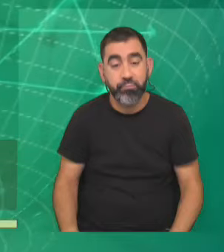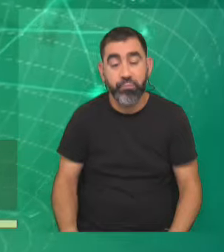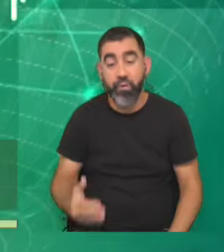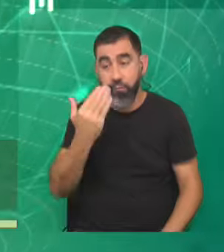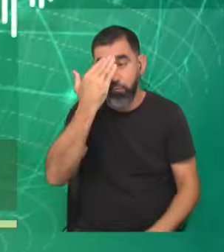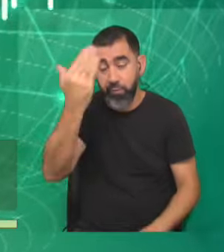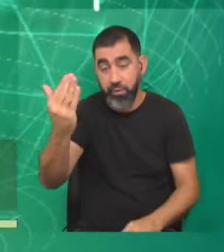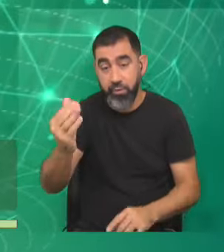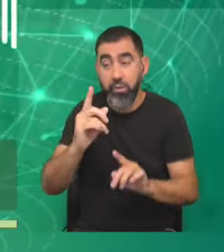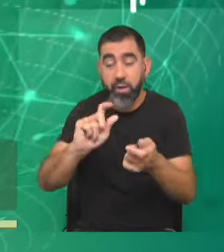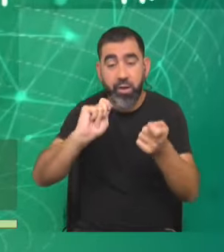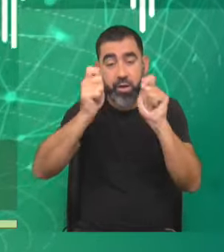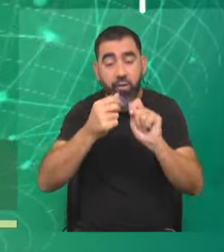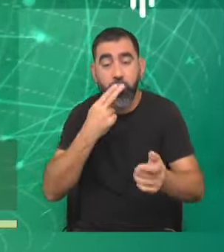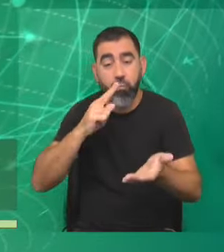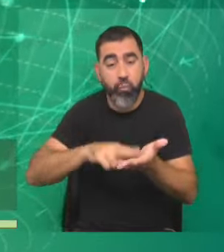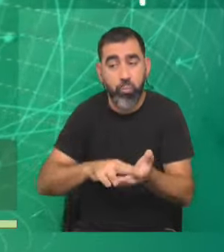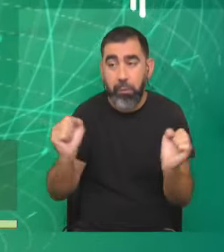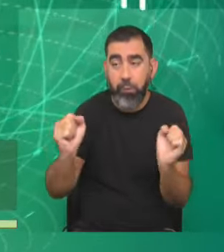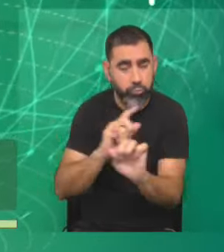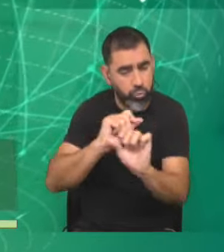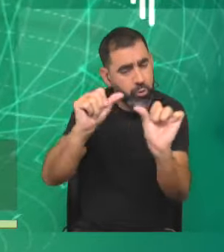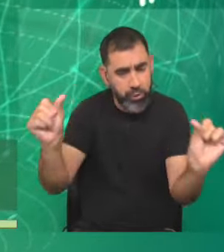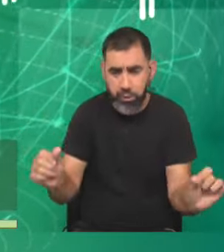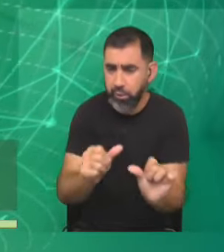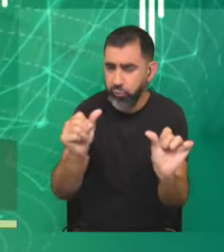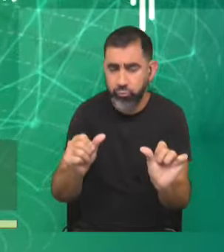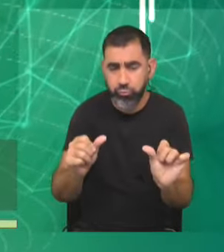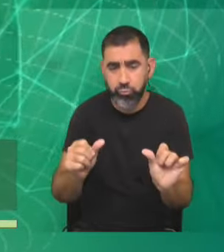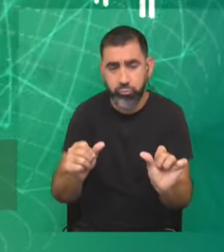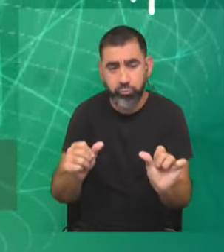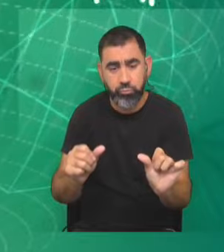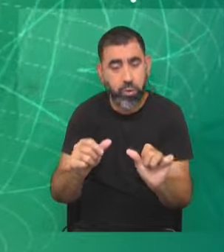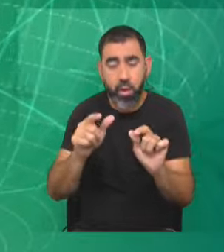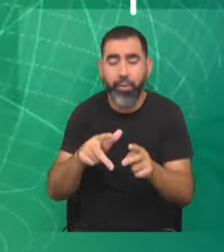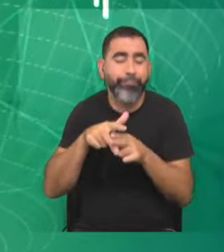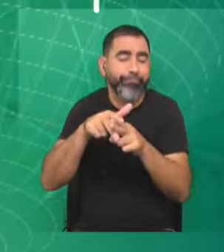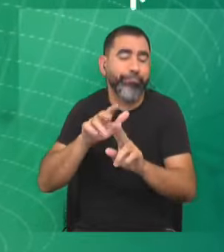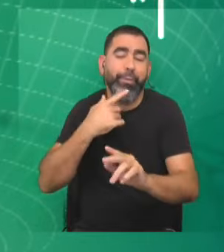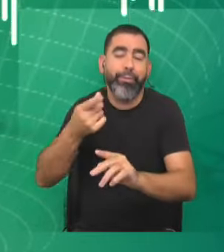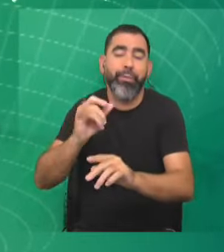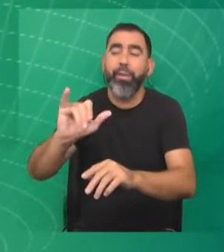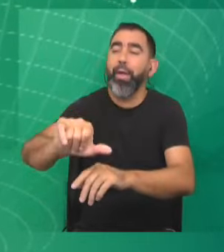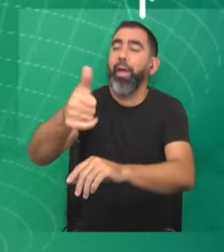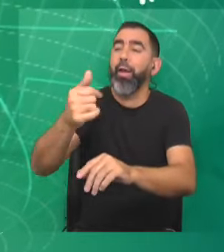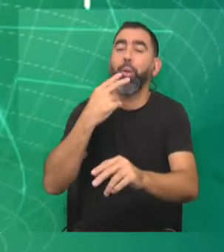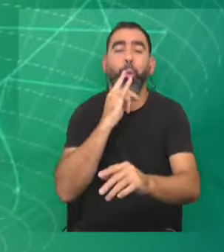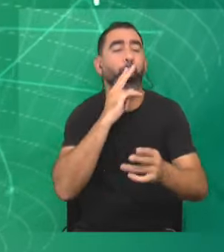acá hacer una reforma tributaria el puls es un caballo de batall